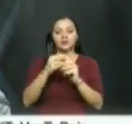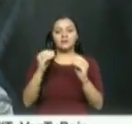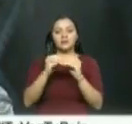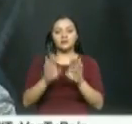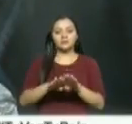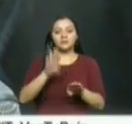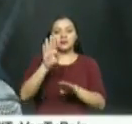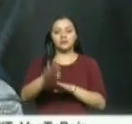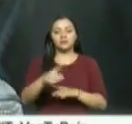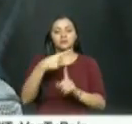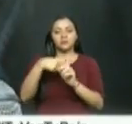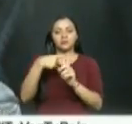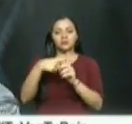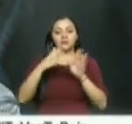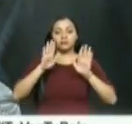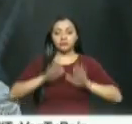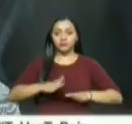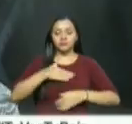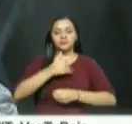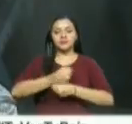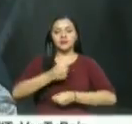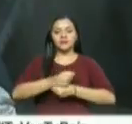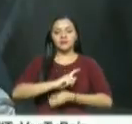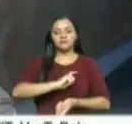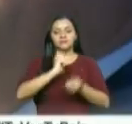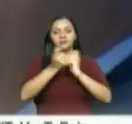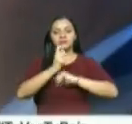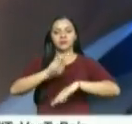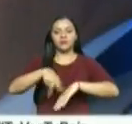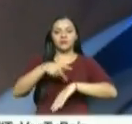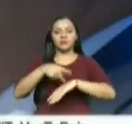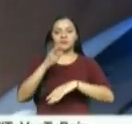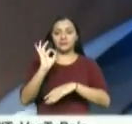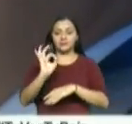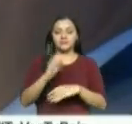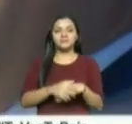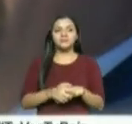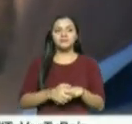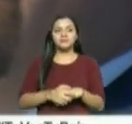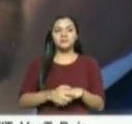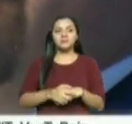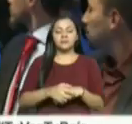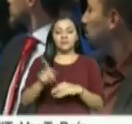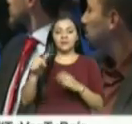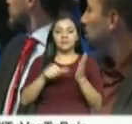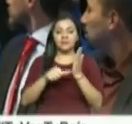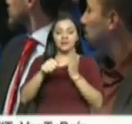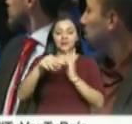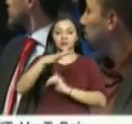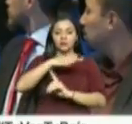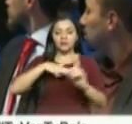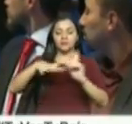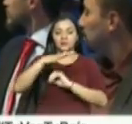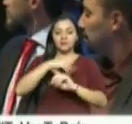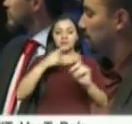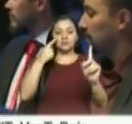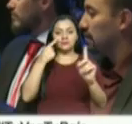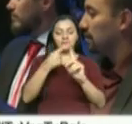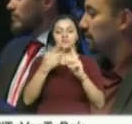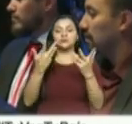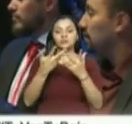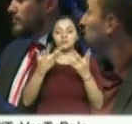paso a que nuestra ocupación se convierta en una profesión. Por su parte, Walter García, ministro de Ambiente, destacó la labor